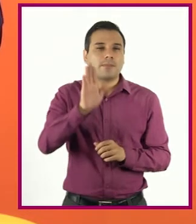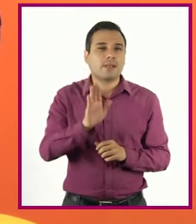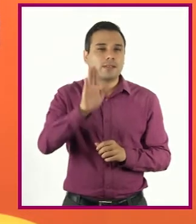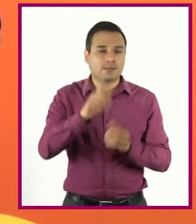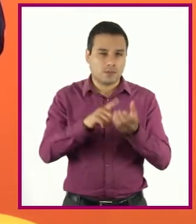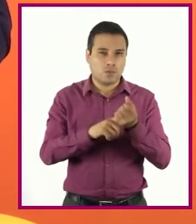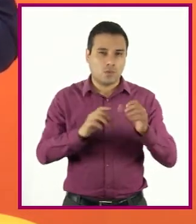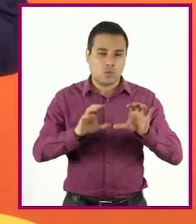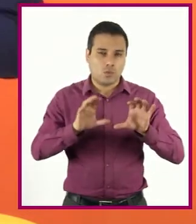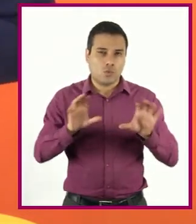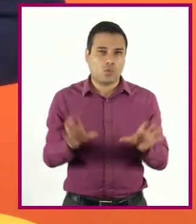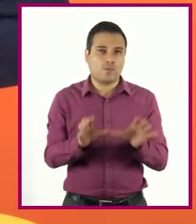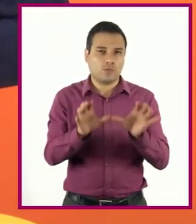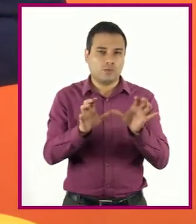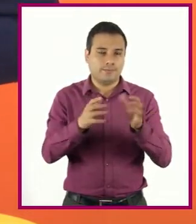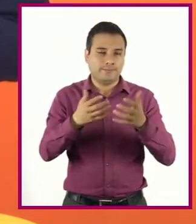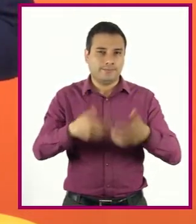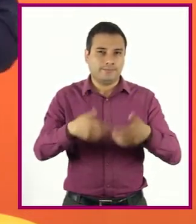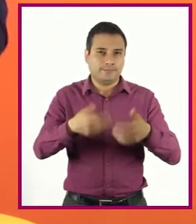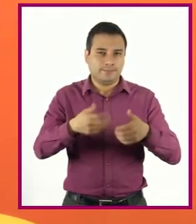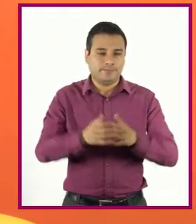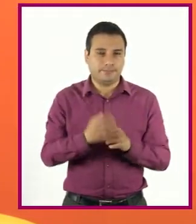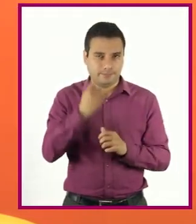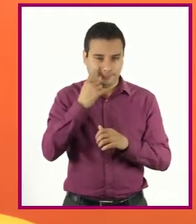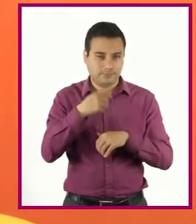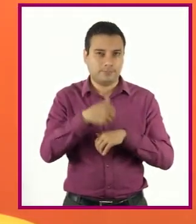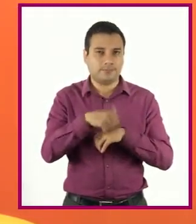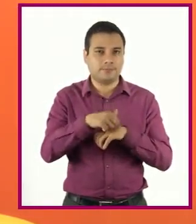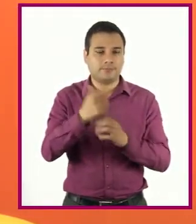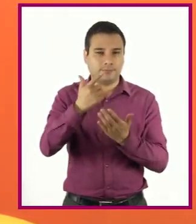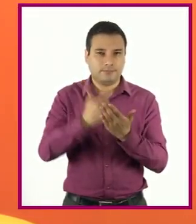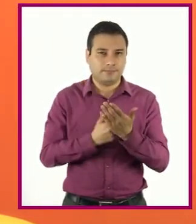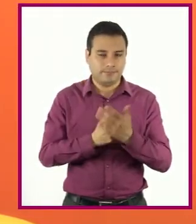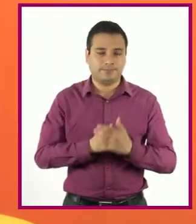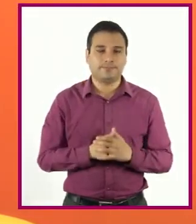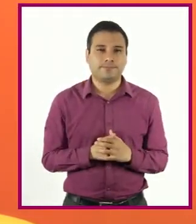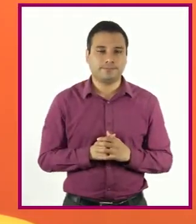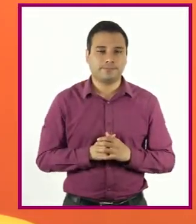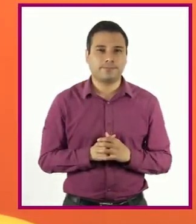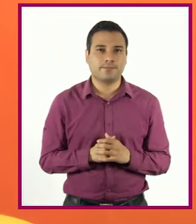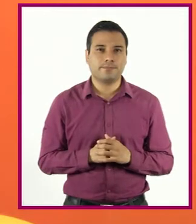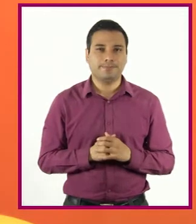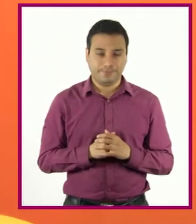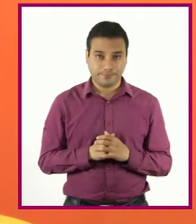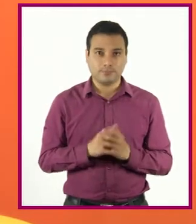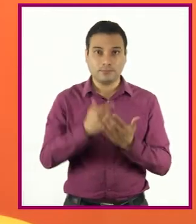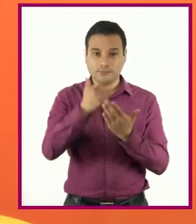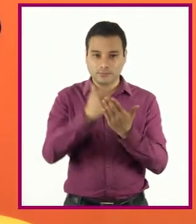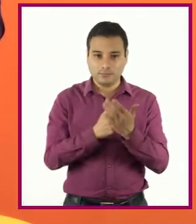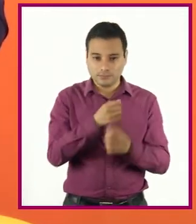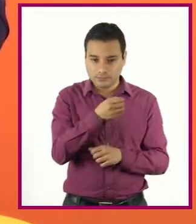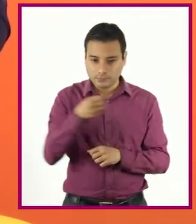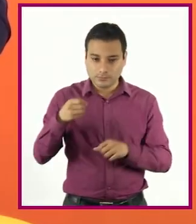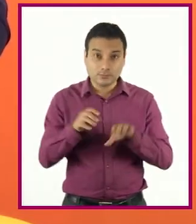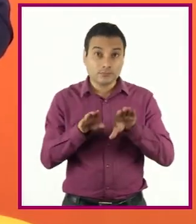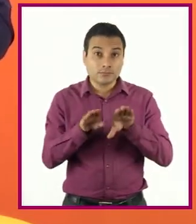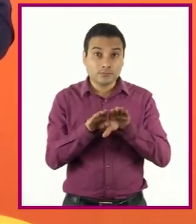así ordenar el listado de números de forma ascendente, es decir, de menor a mayor.